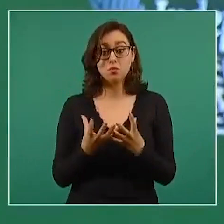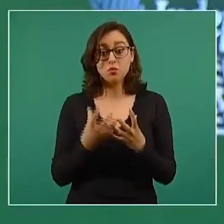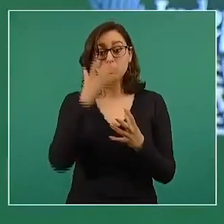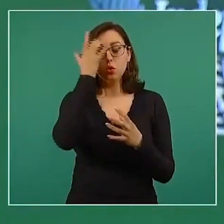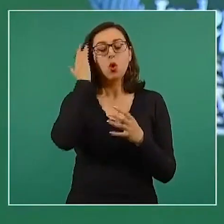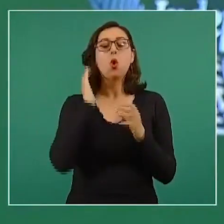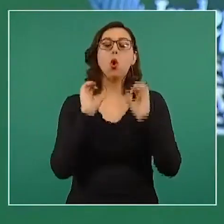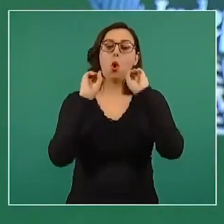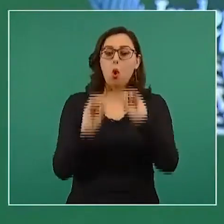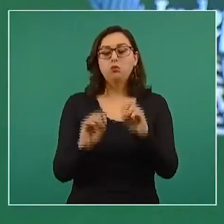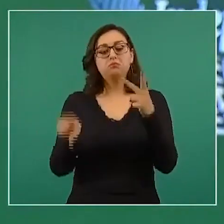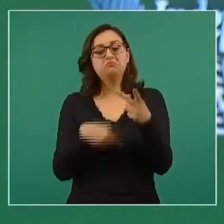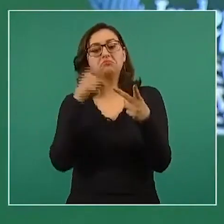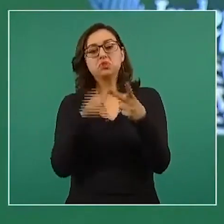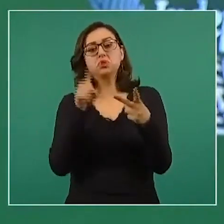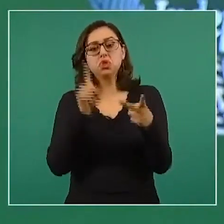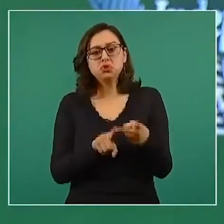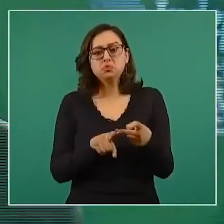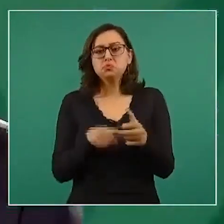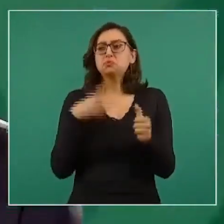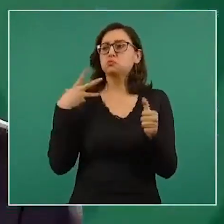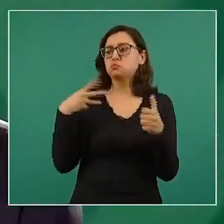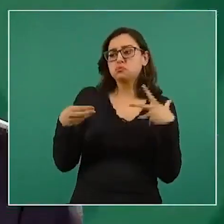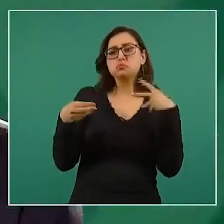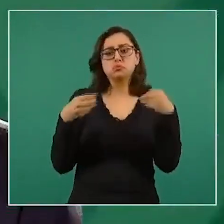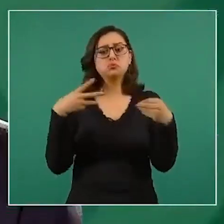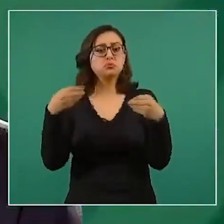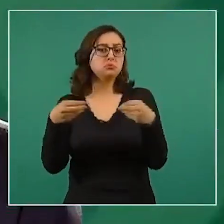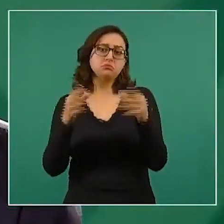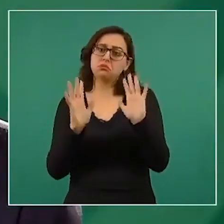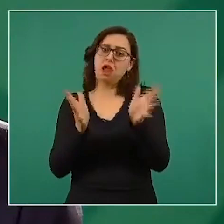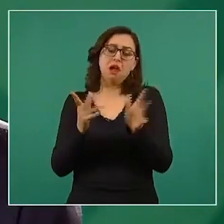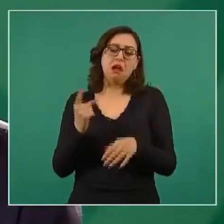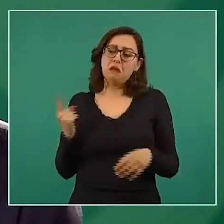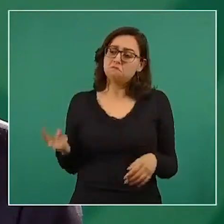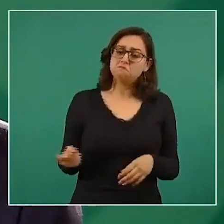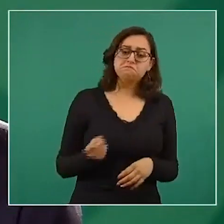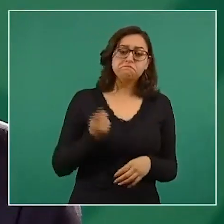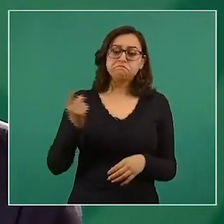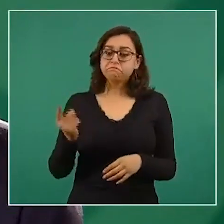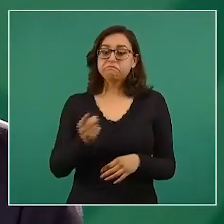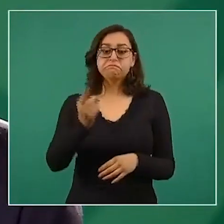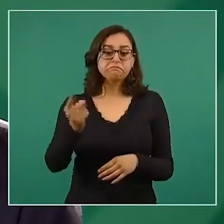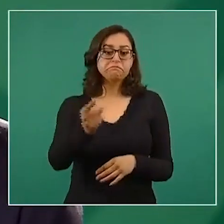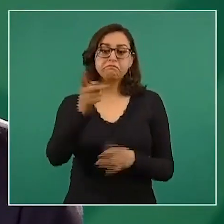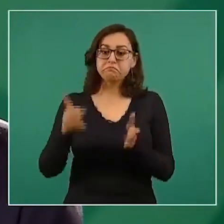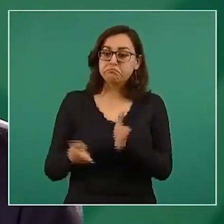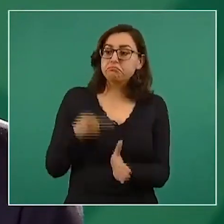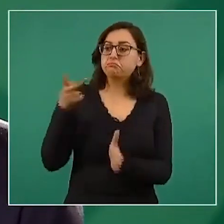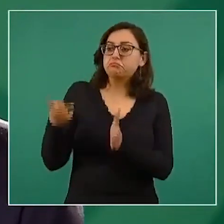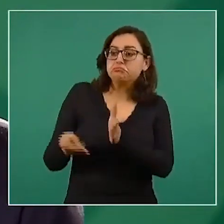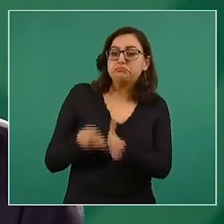endémico epidémico. Esto quiere decir una situación en donde el virus SARS-CoV-2 y consecuentemente